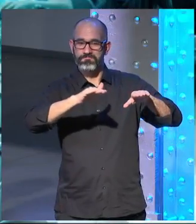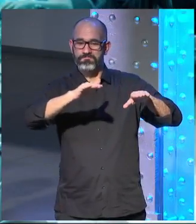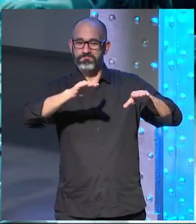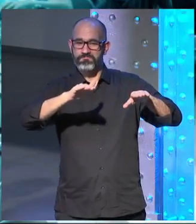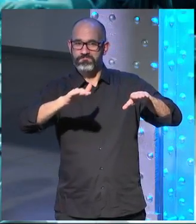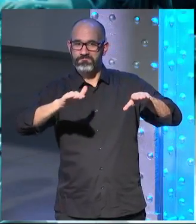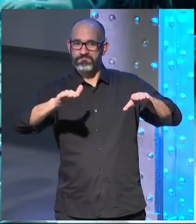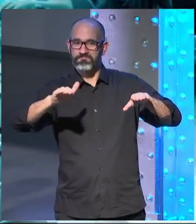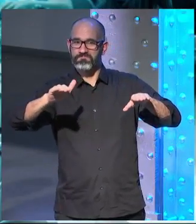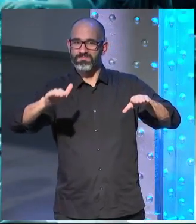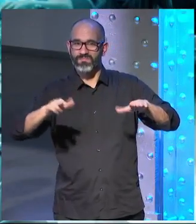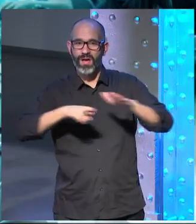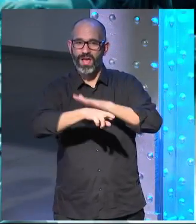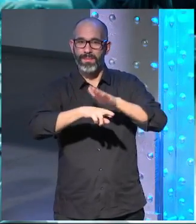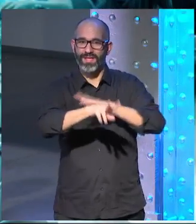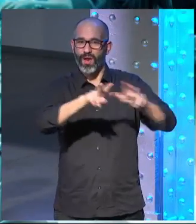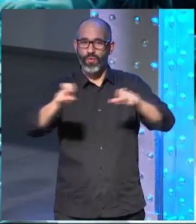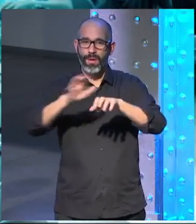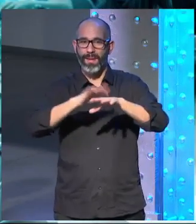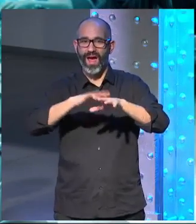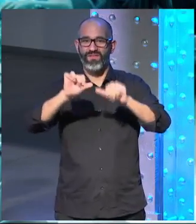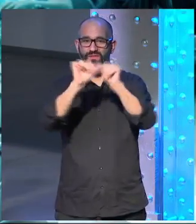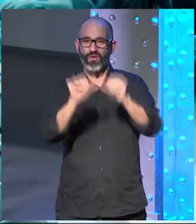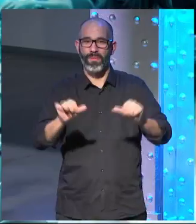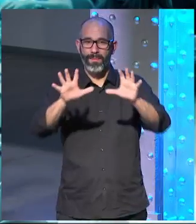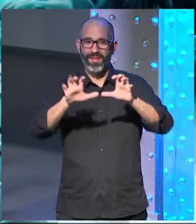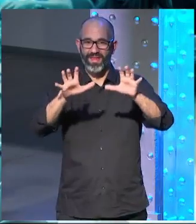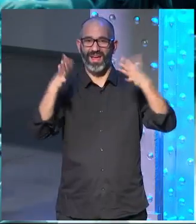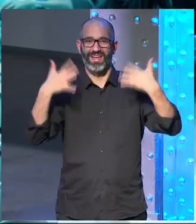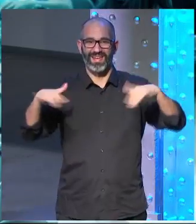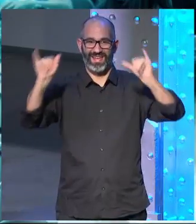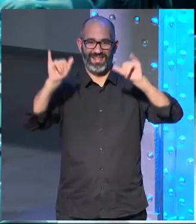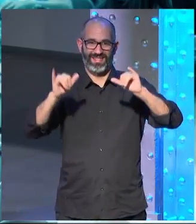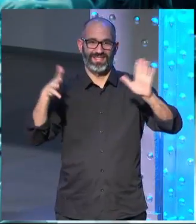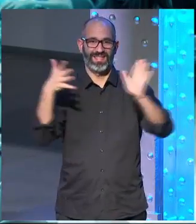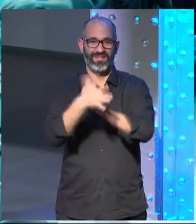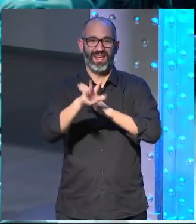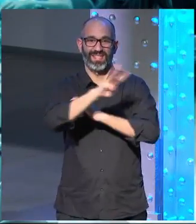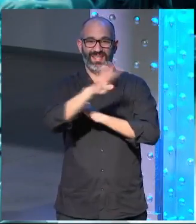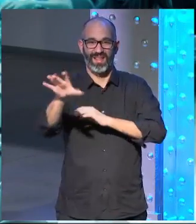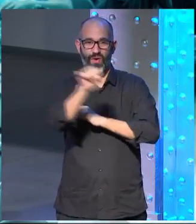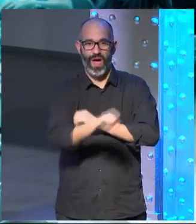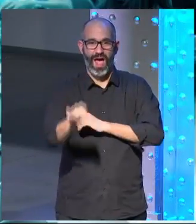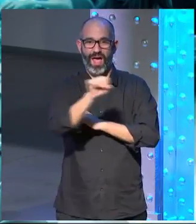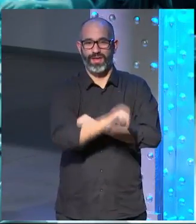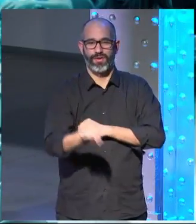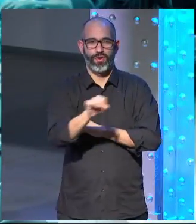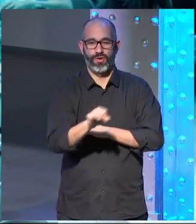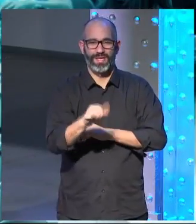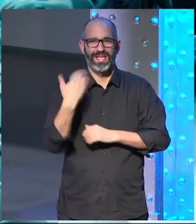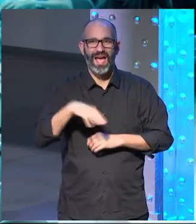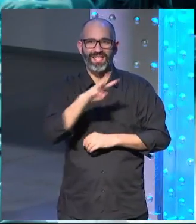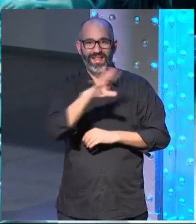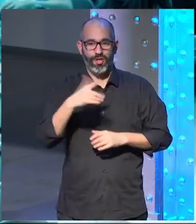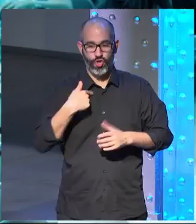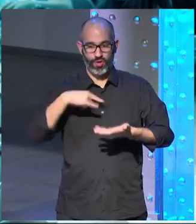incorporado herramientas nuevas en su metodología de aprendizaje. 35 años en los que, y hablo yo, ya no 35 años,